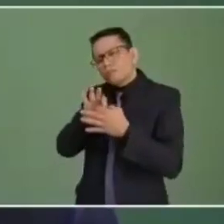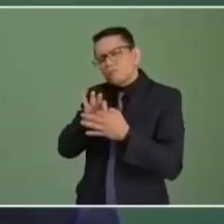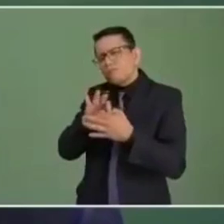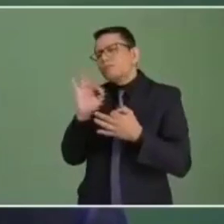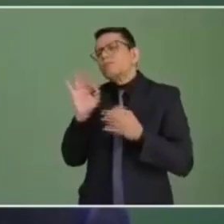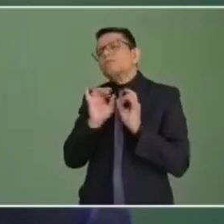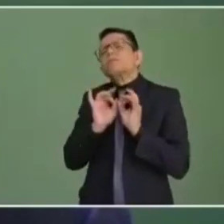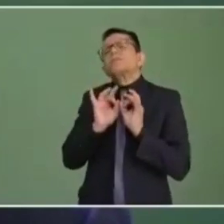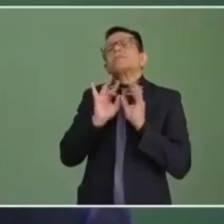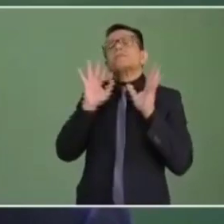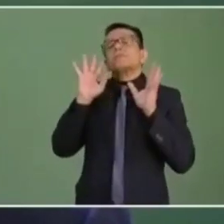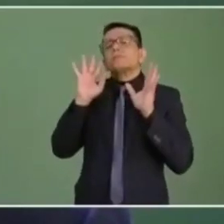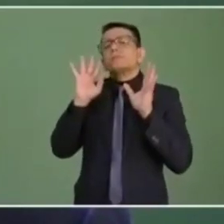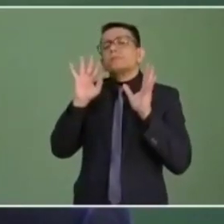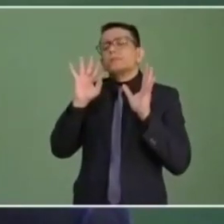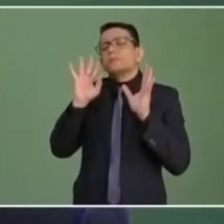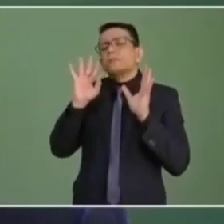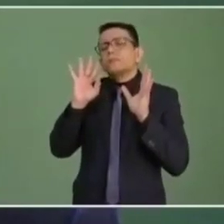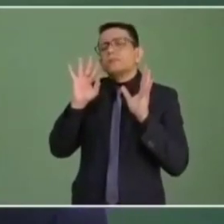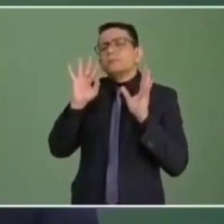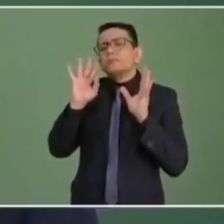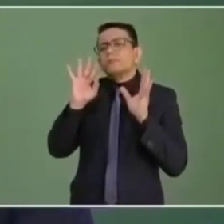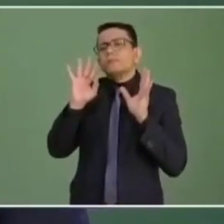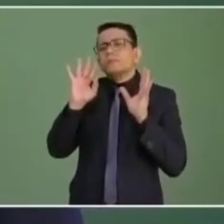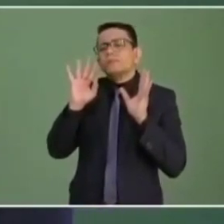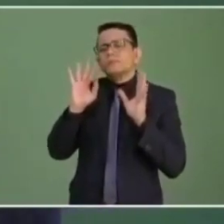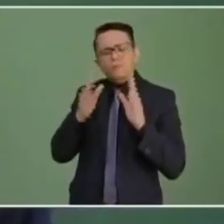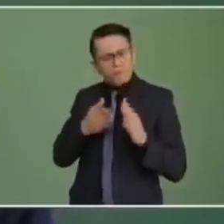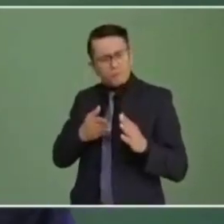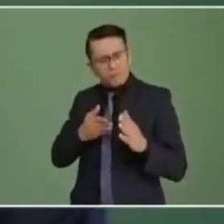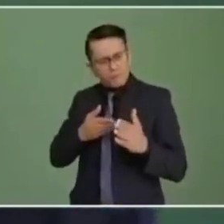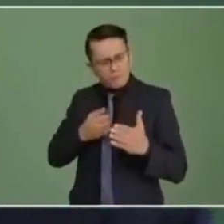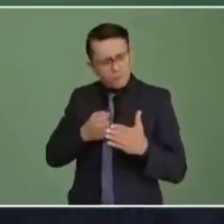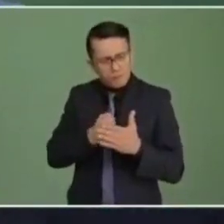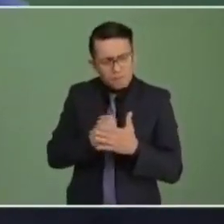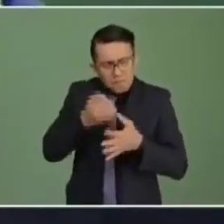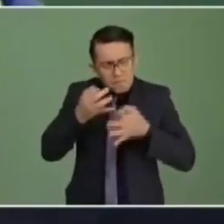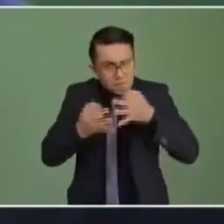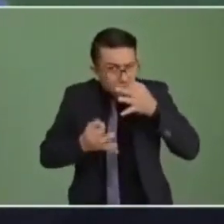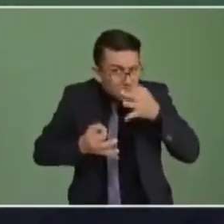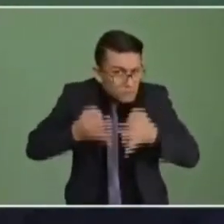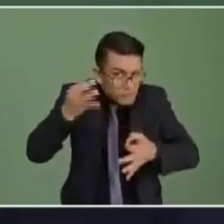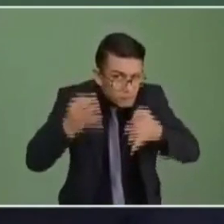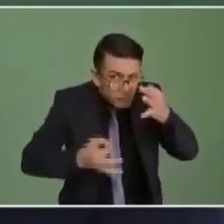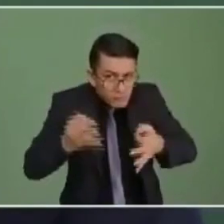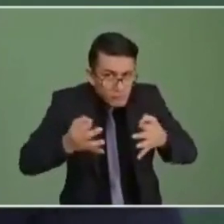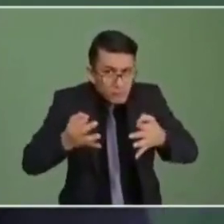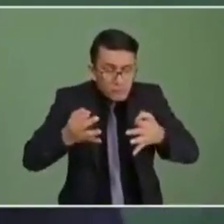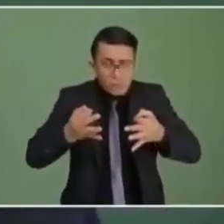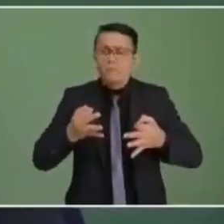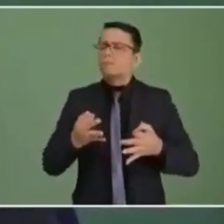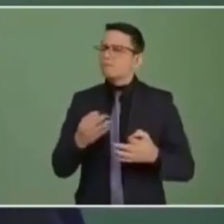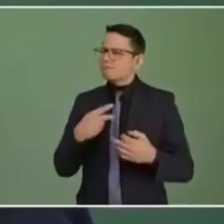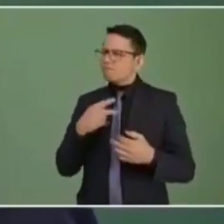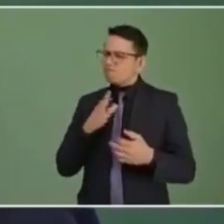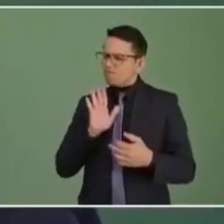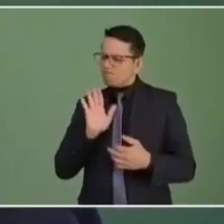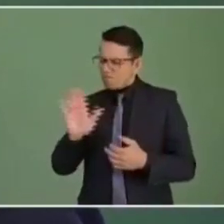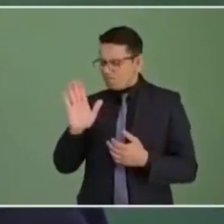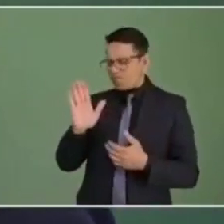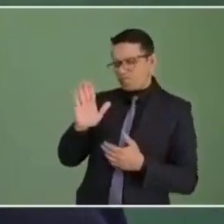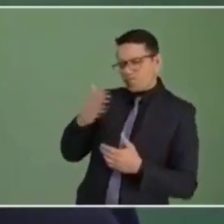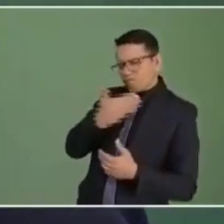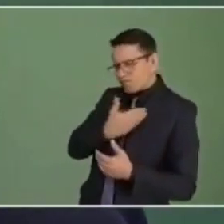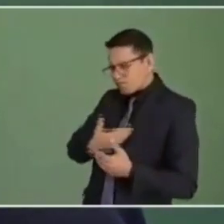quieren que se someta a juicio a los expresidentes